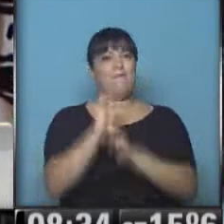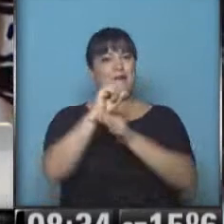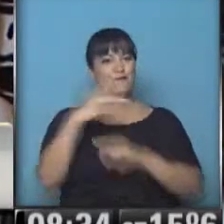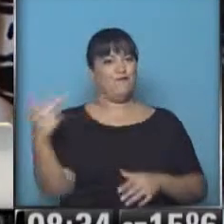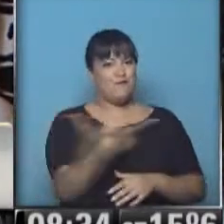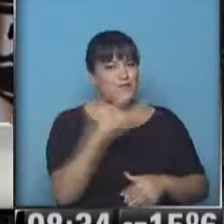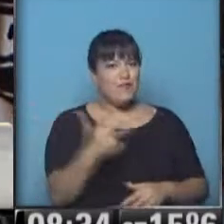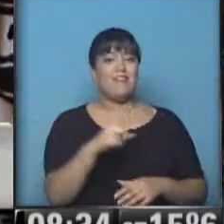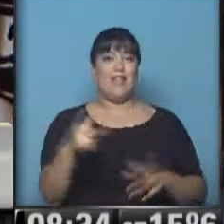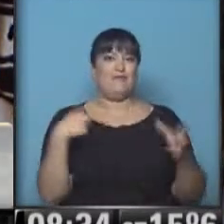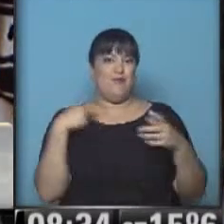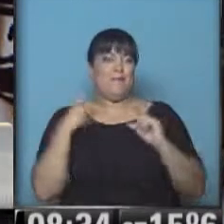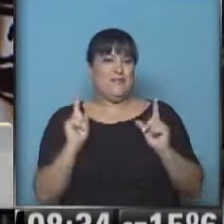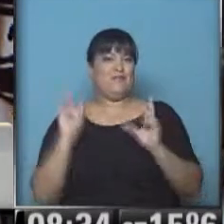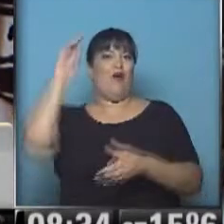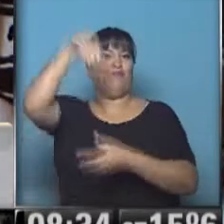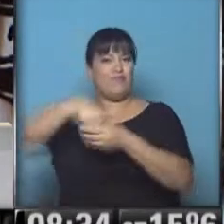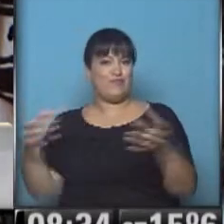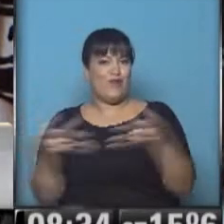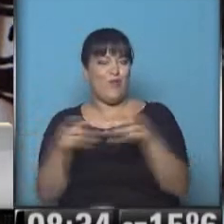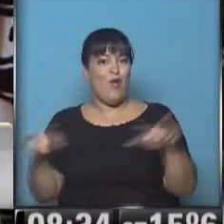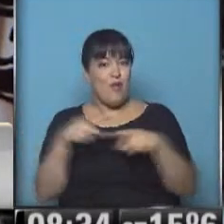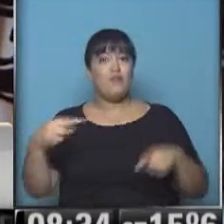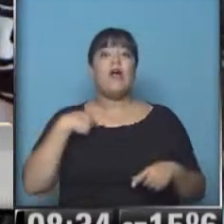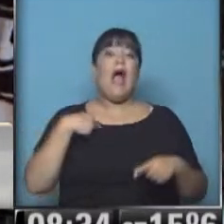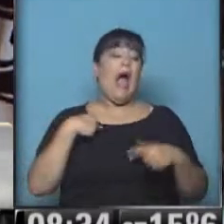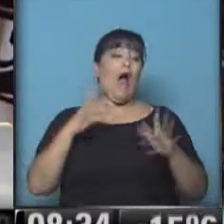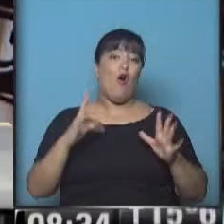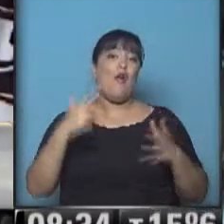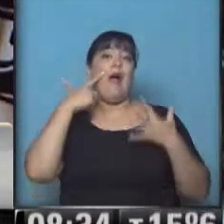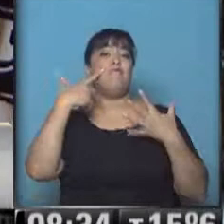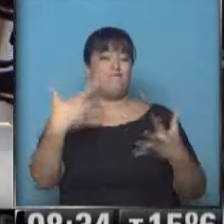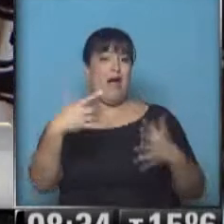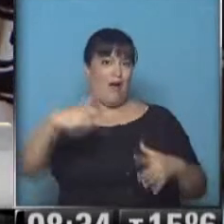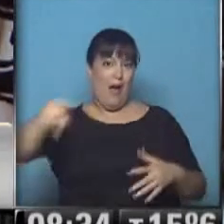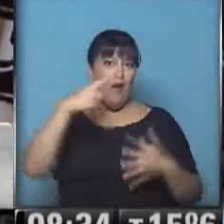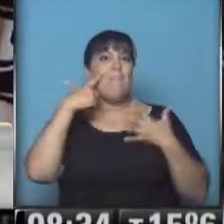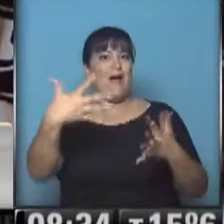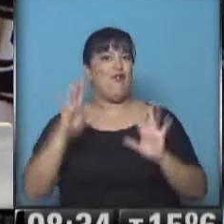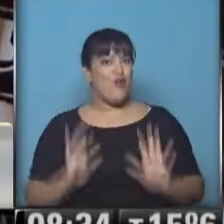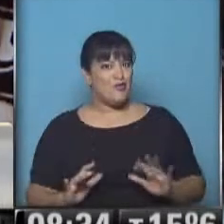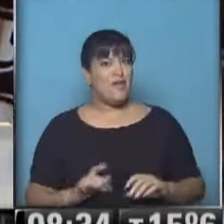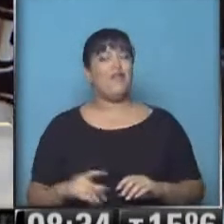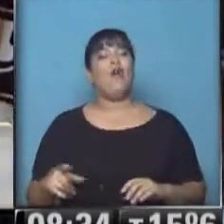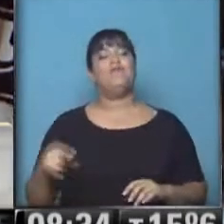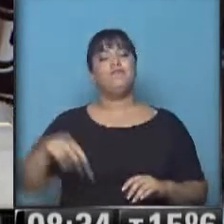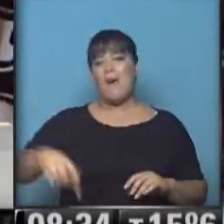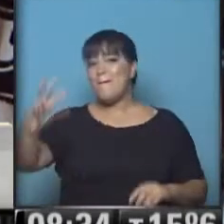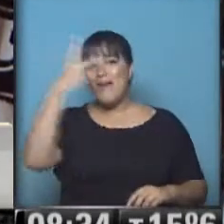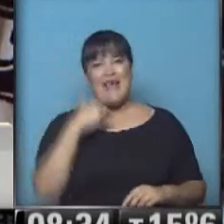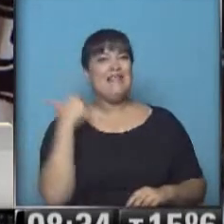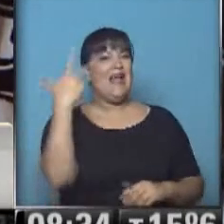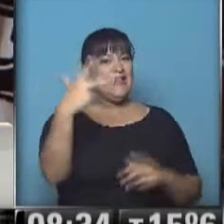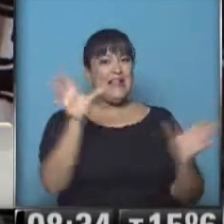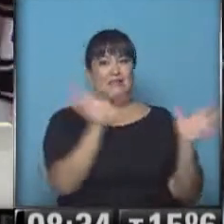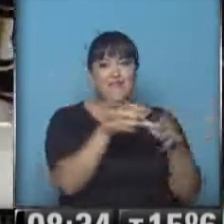me puso en una responsabilidad. Ahora que no soy tan under y que toco en los festivales más grandes, me encanta esa trilogía,